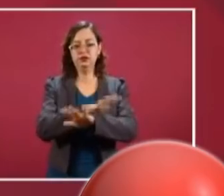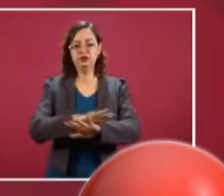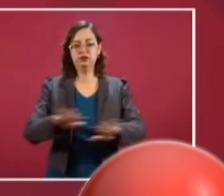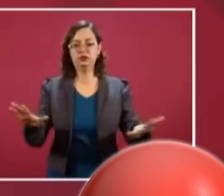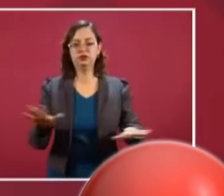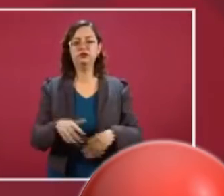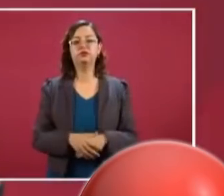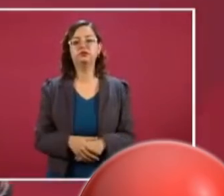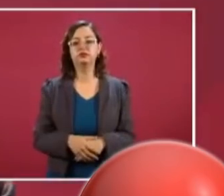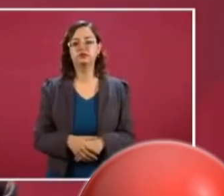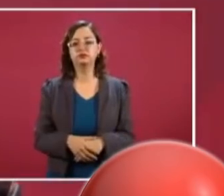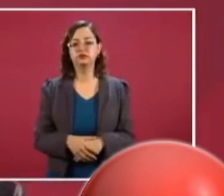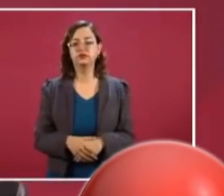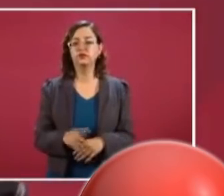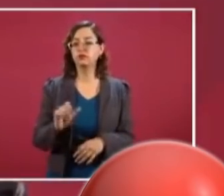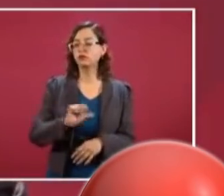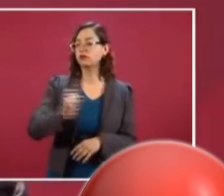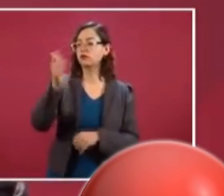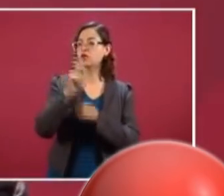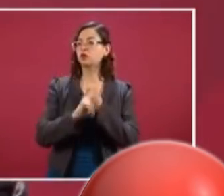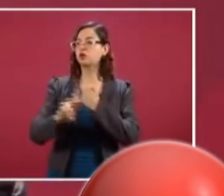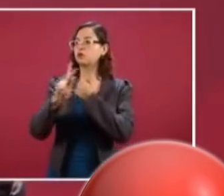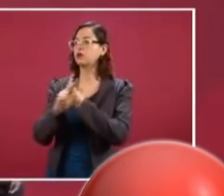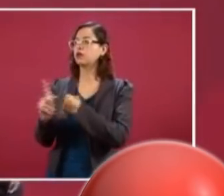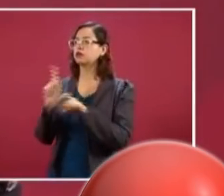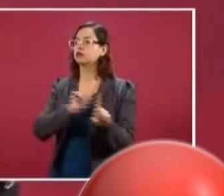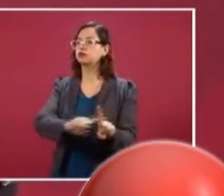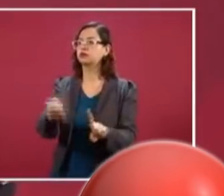ha crecido la inversión extranjera